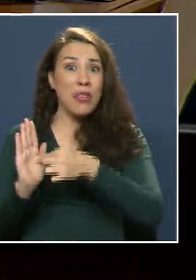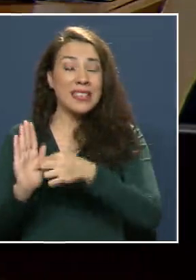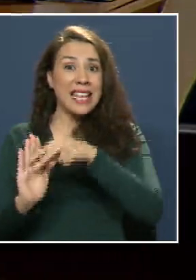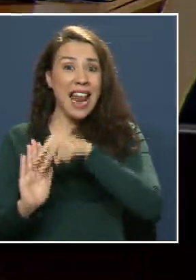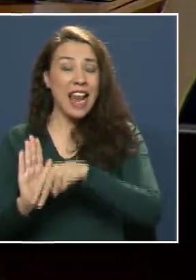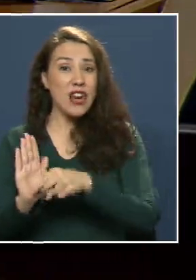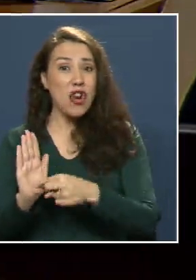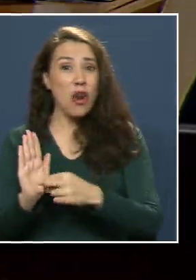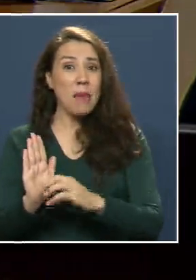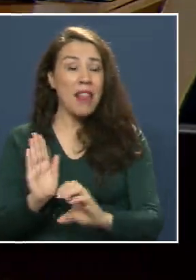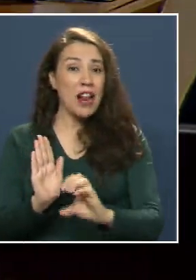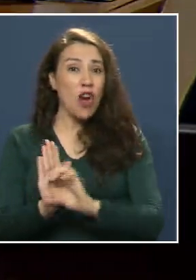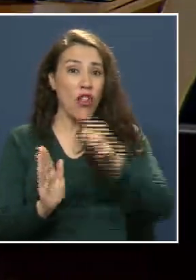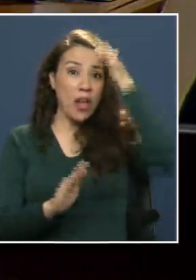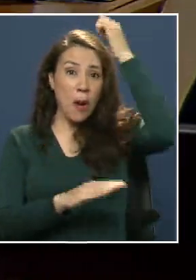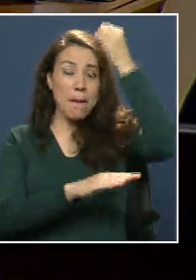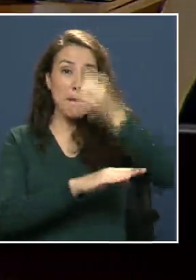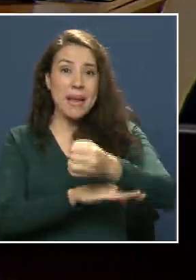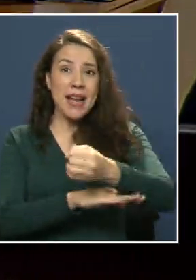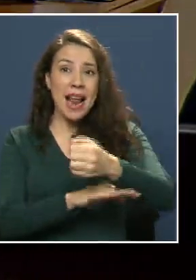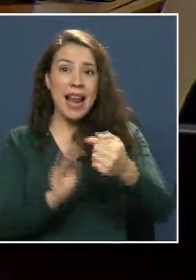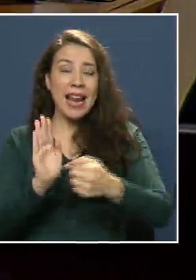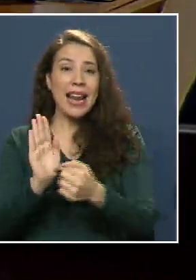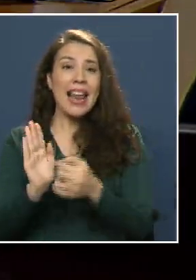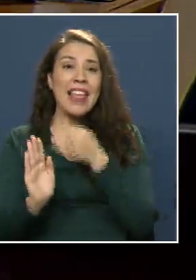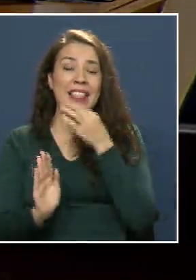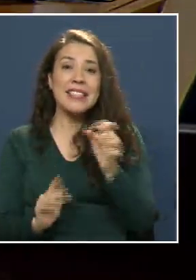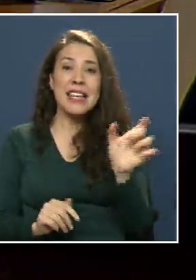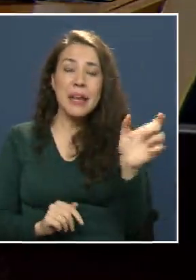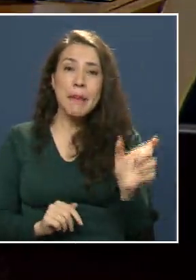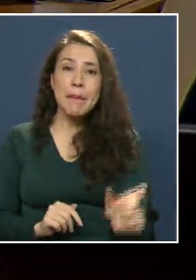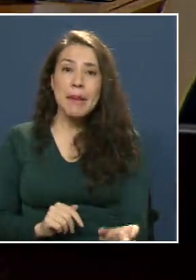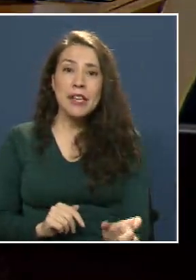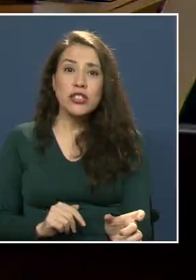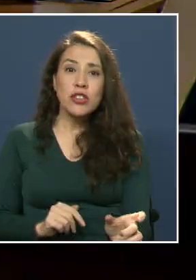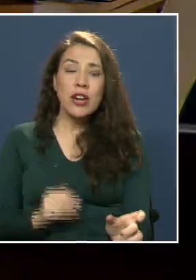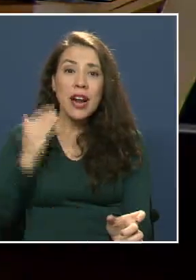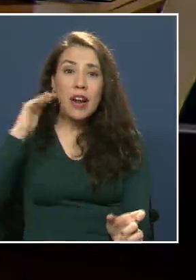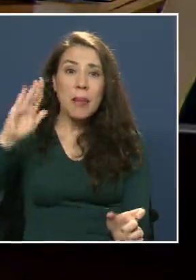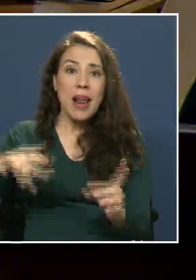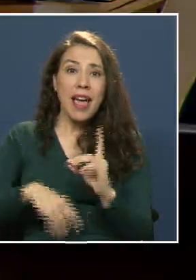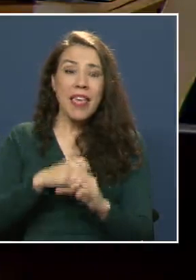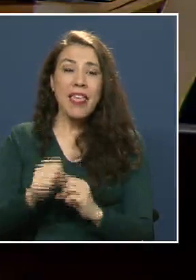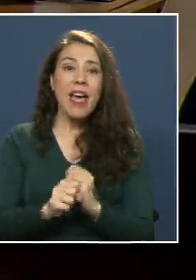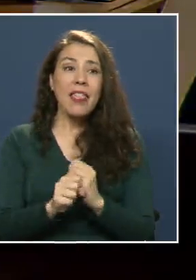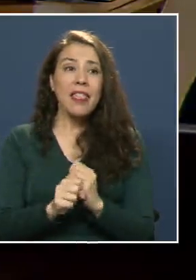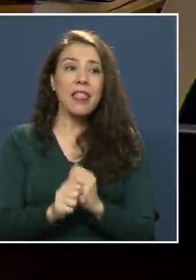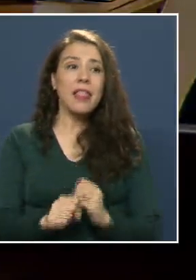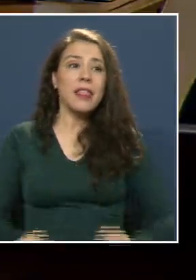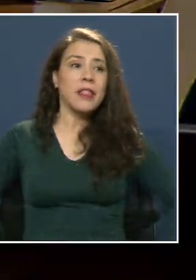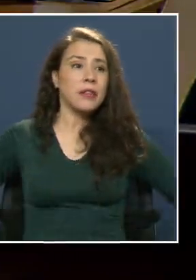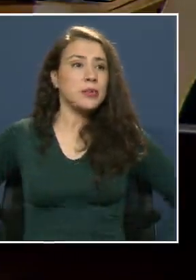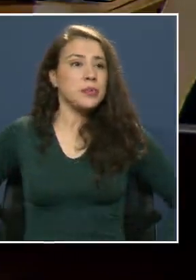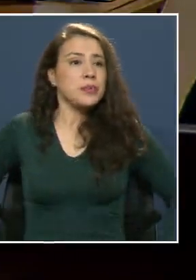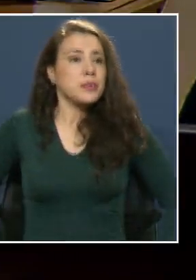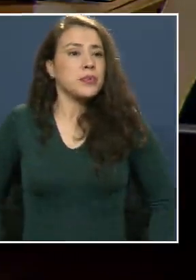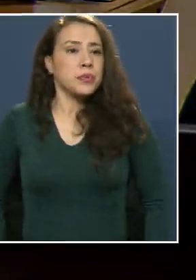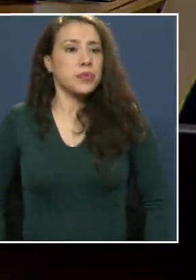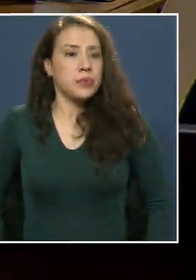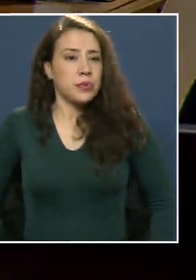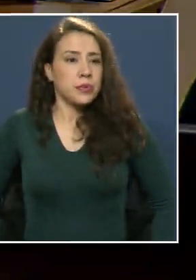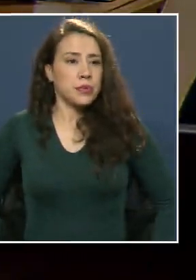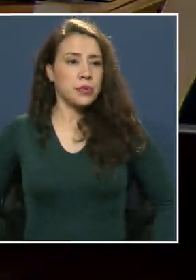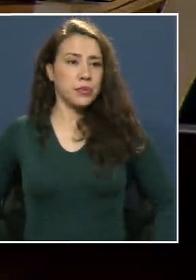actualmente vigente en el Código Penal, que nos señala que la persona, el menor, puede la